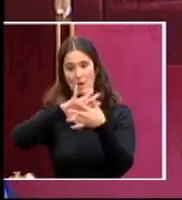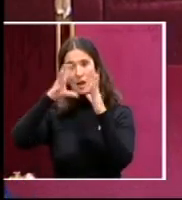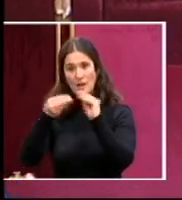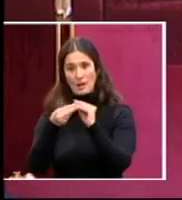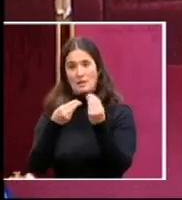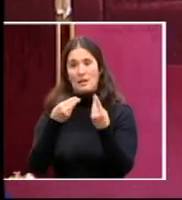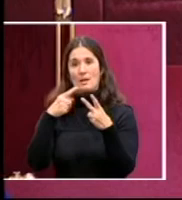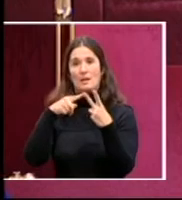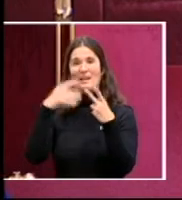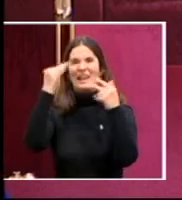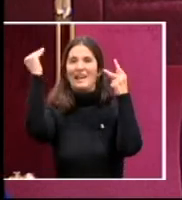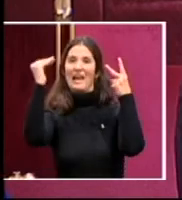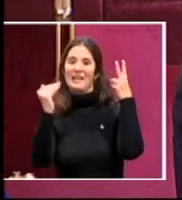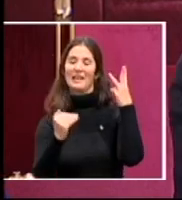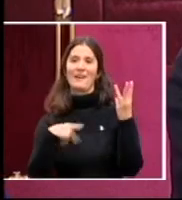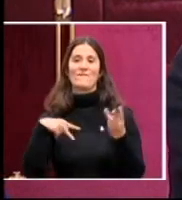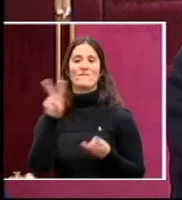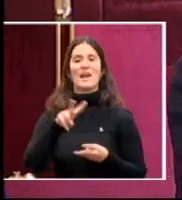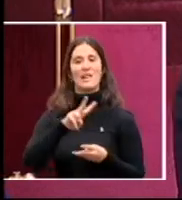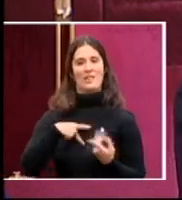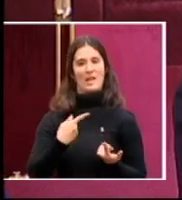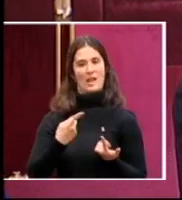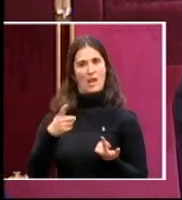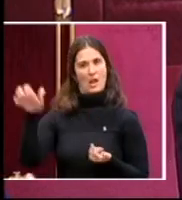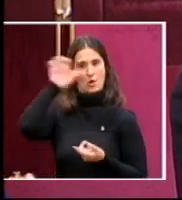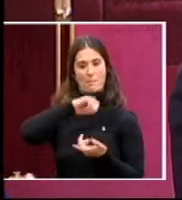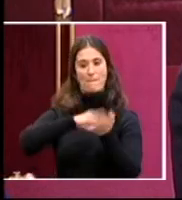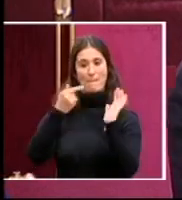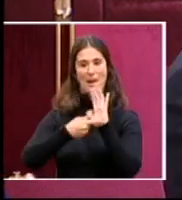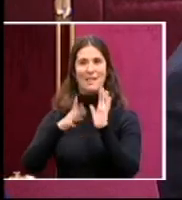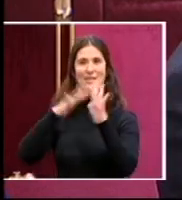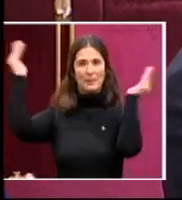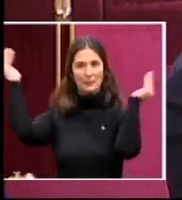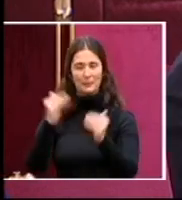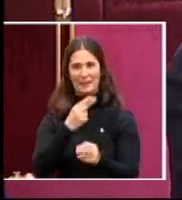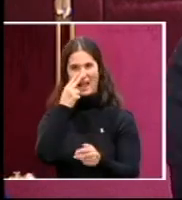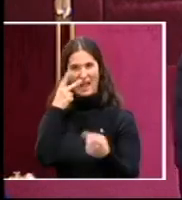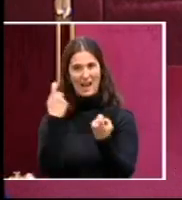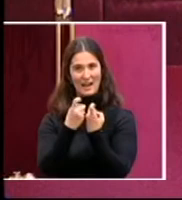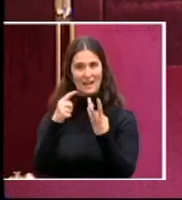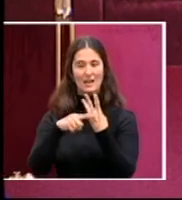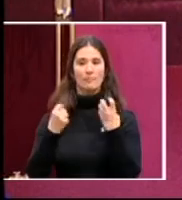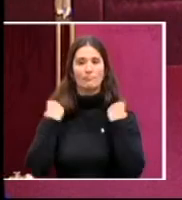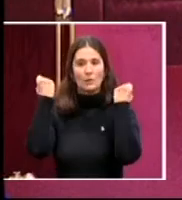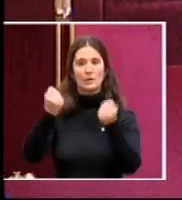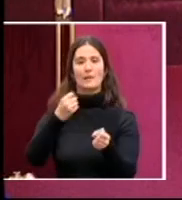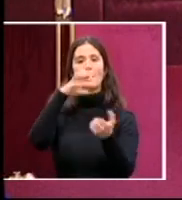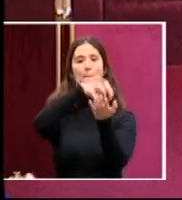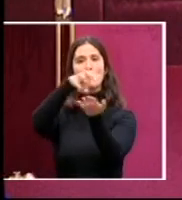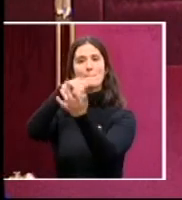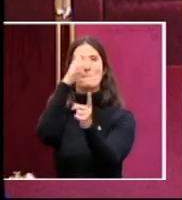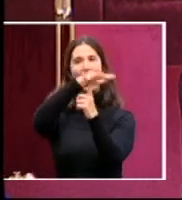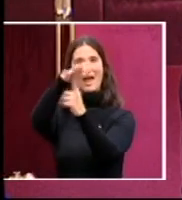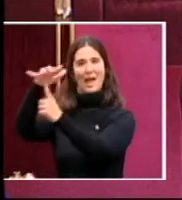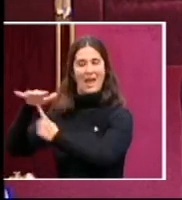ser categoría Ciudad Verde Europea, establecer un plan de reducción de alergias, potenciar la asistencia de parques periurbanos y